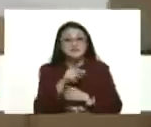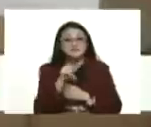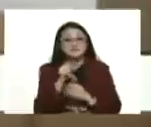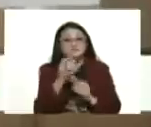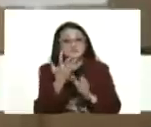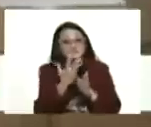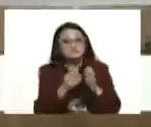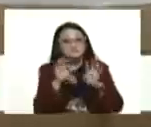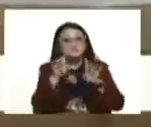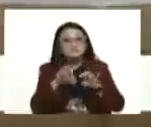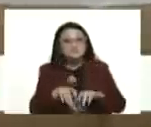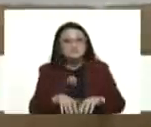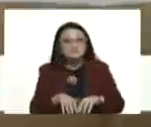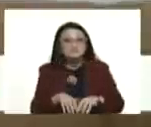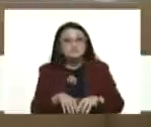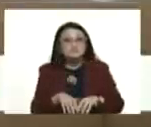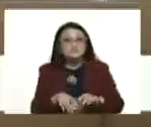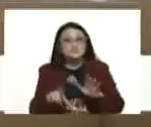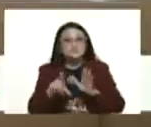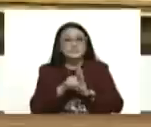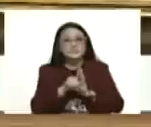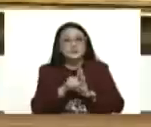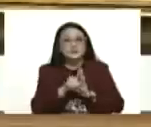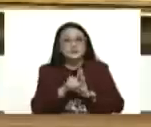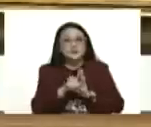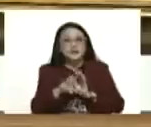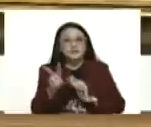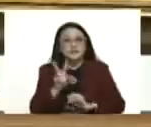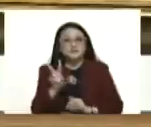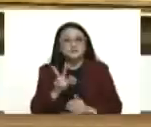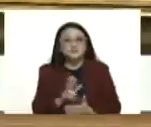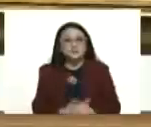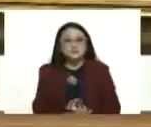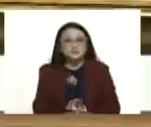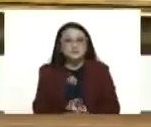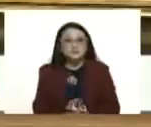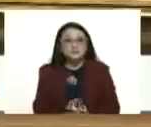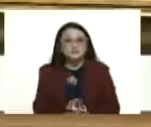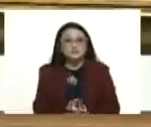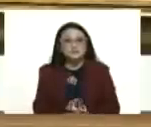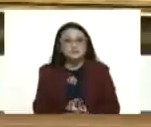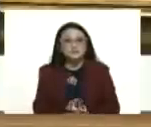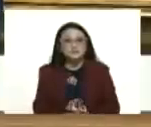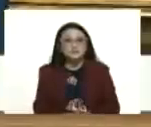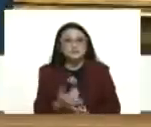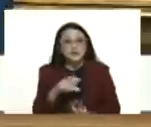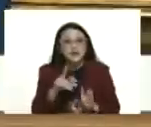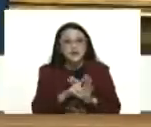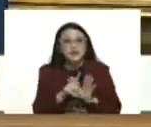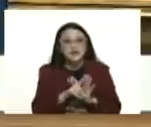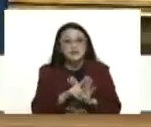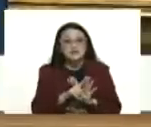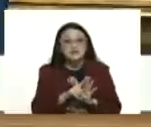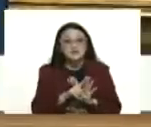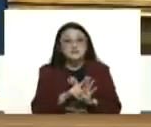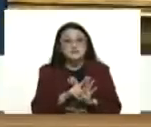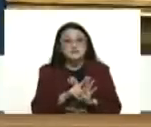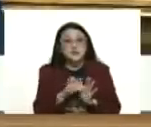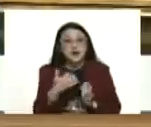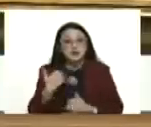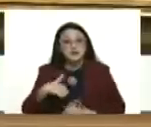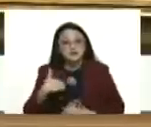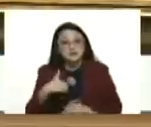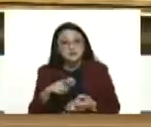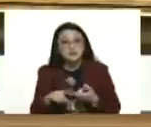hemos redactado la ley venezolana. Hay leyes de extinción de dominio en